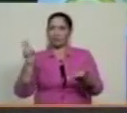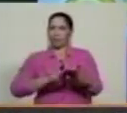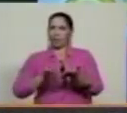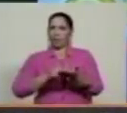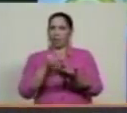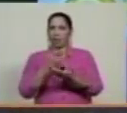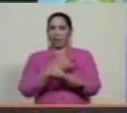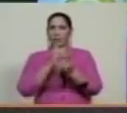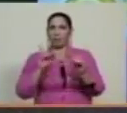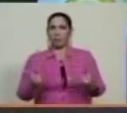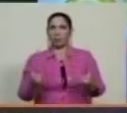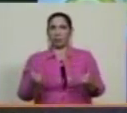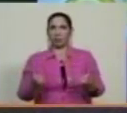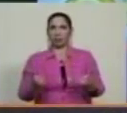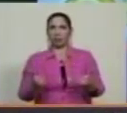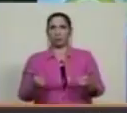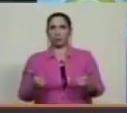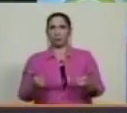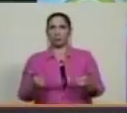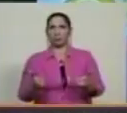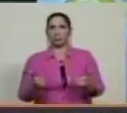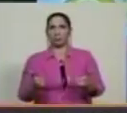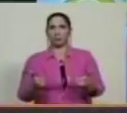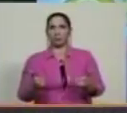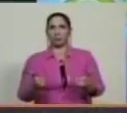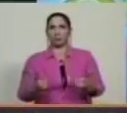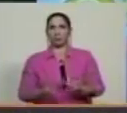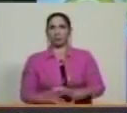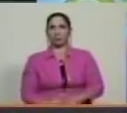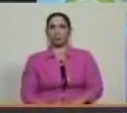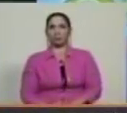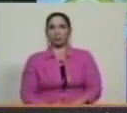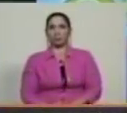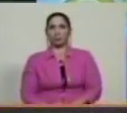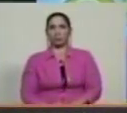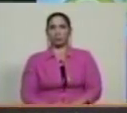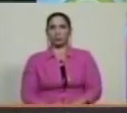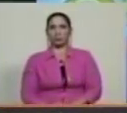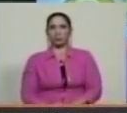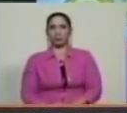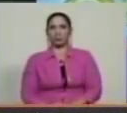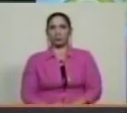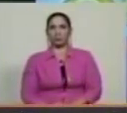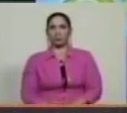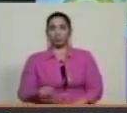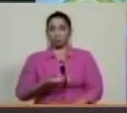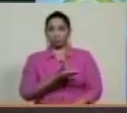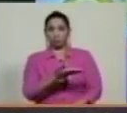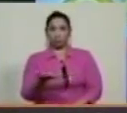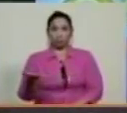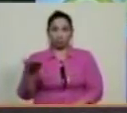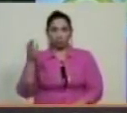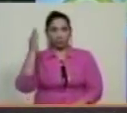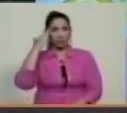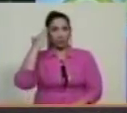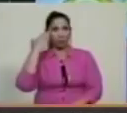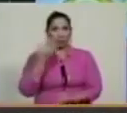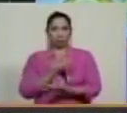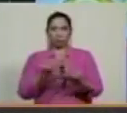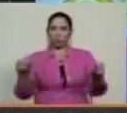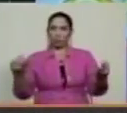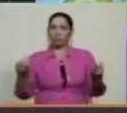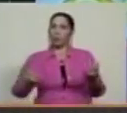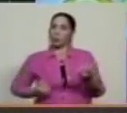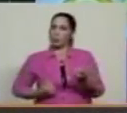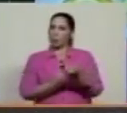democracia. De la verdadera democracia. Ustedes saben perfectamente que cuentan con el apoyo del